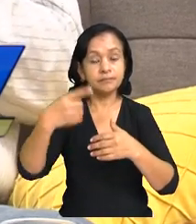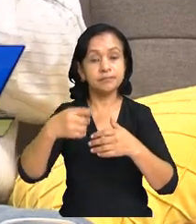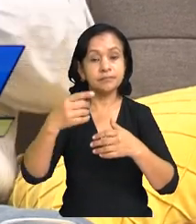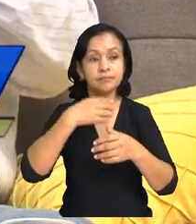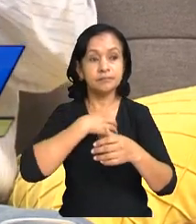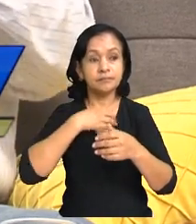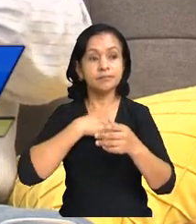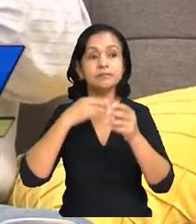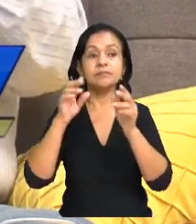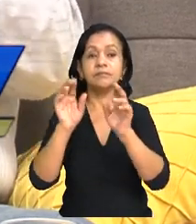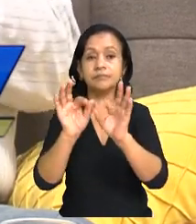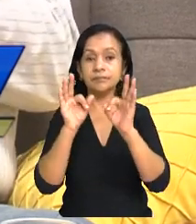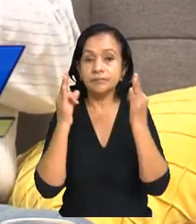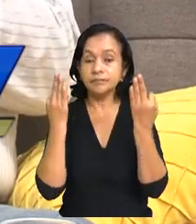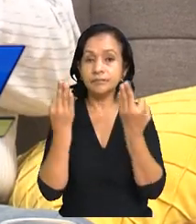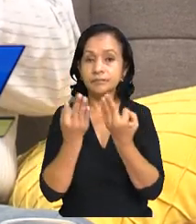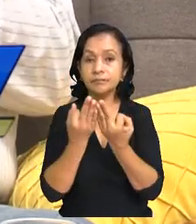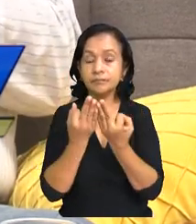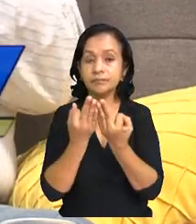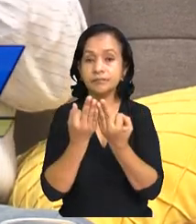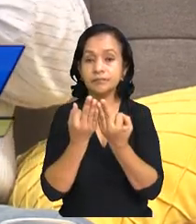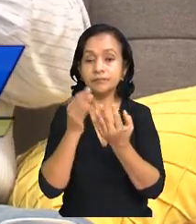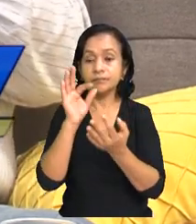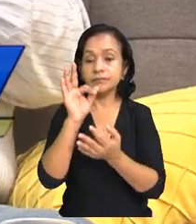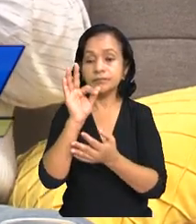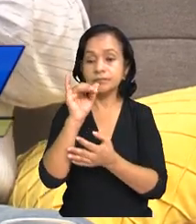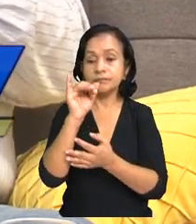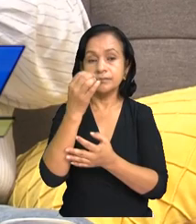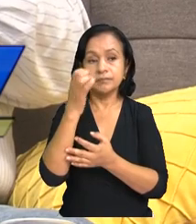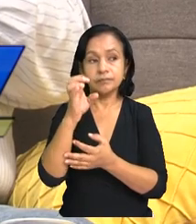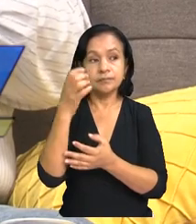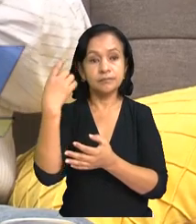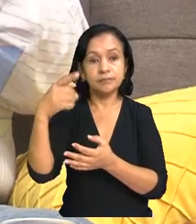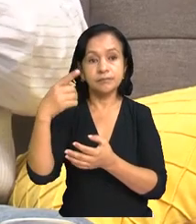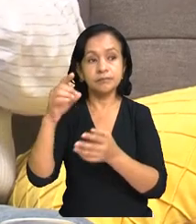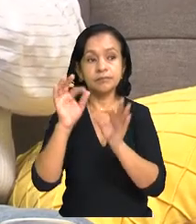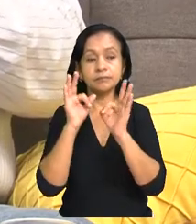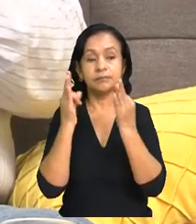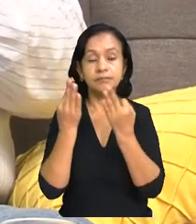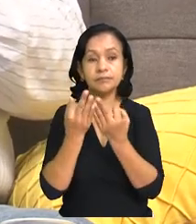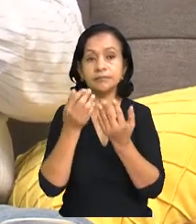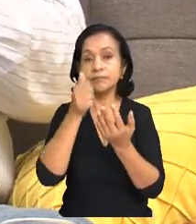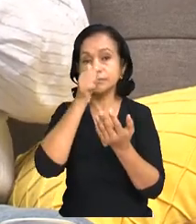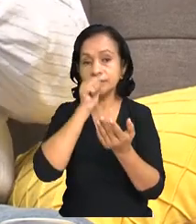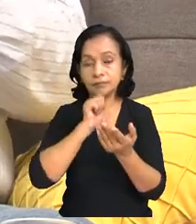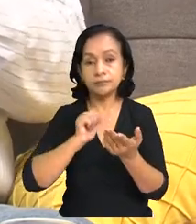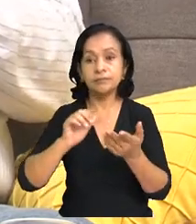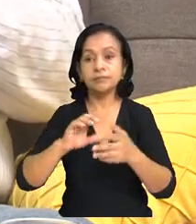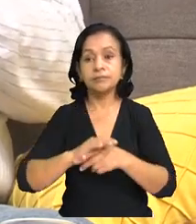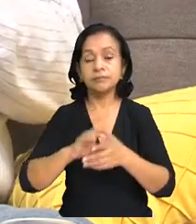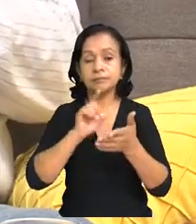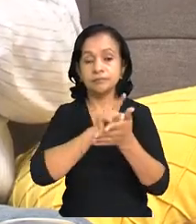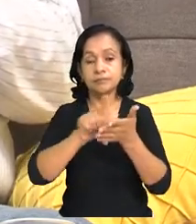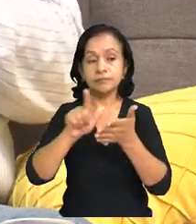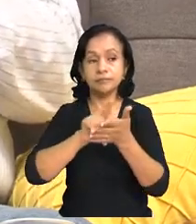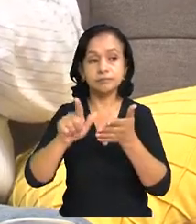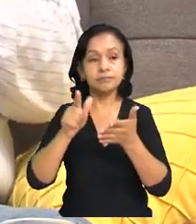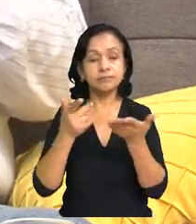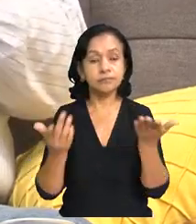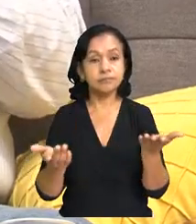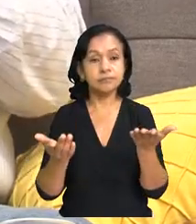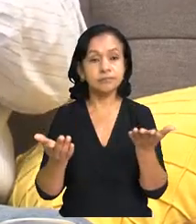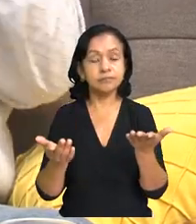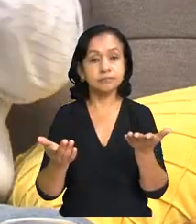población, restituir en nuestro caso como FICE el derecho de las familias rurales al agua potable, el saneamiento y la higiene,